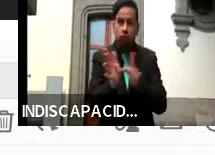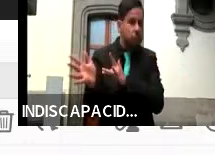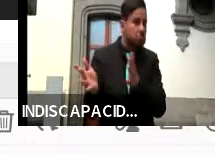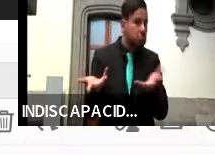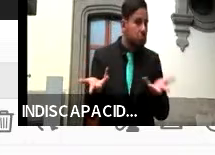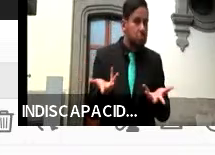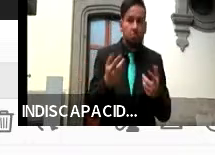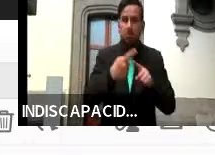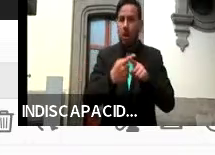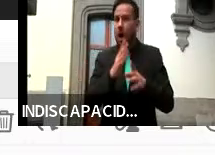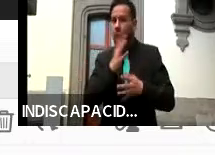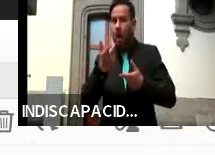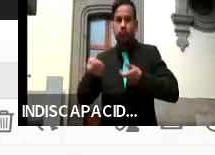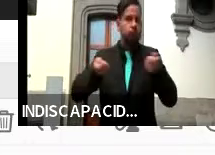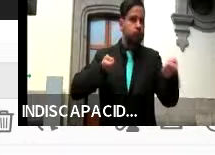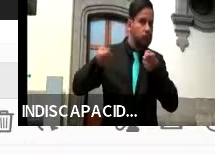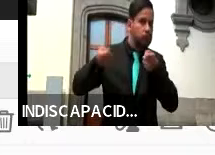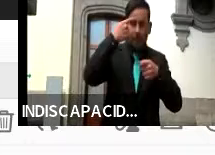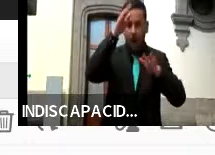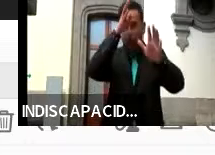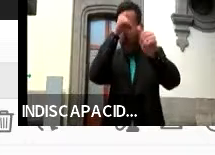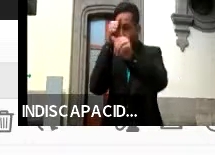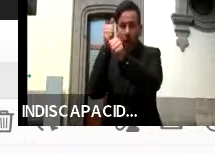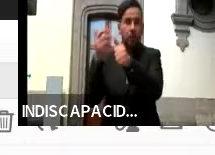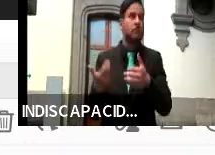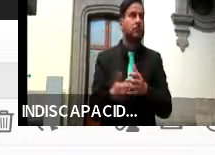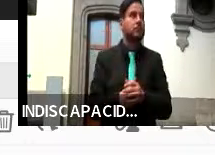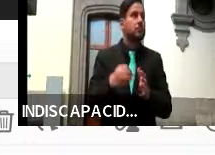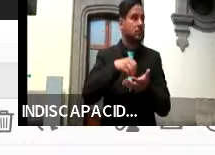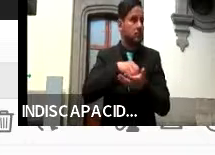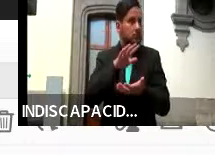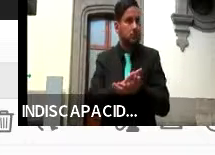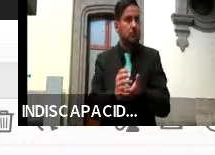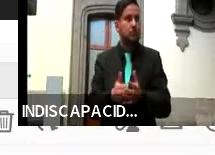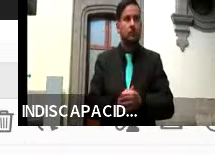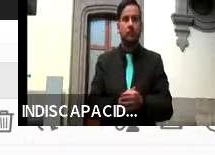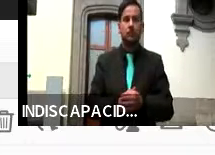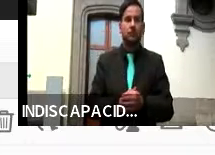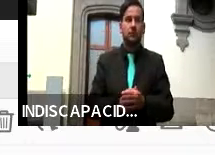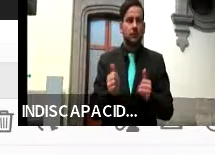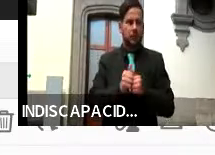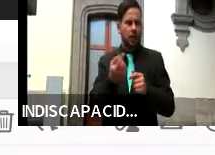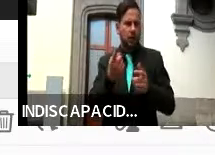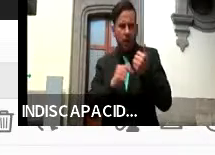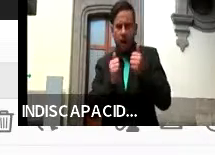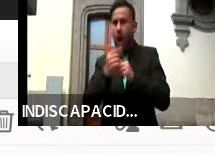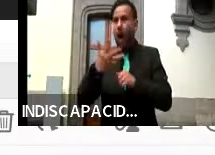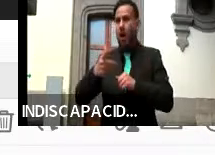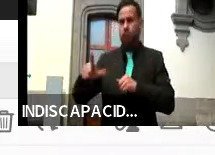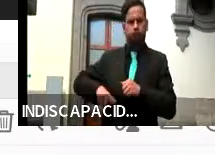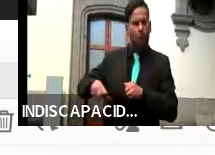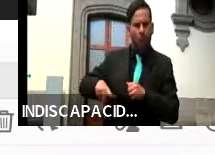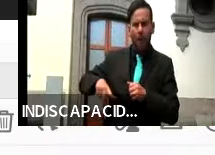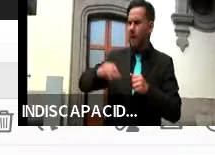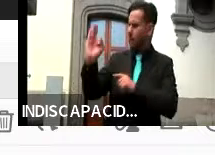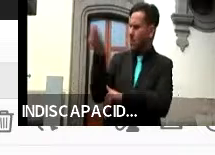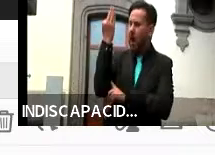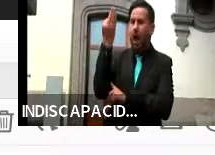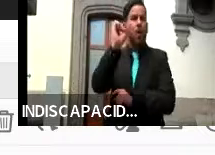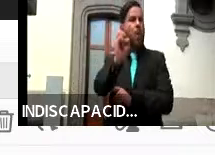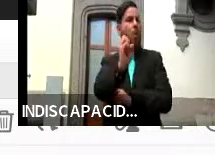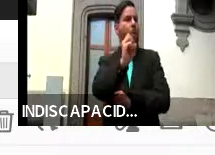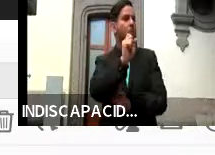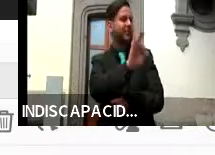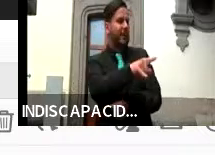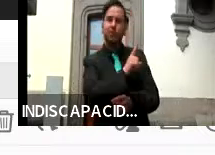necesario mirar hacia adentro de cómo efectivamente está estructurado el Estado, sea de manera federal o no, para avanzar en